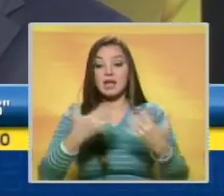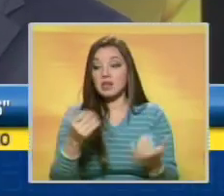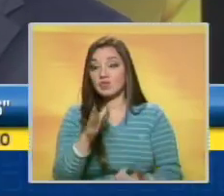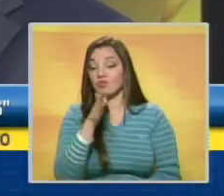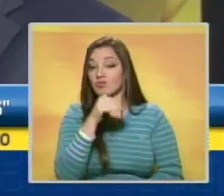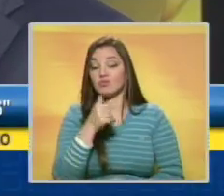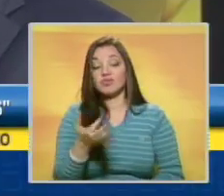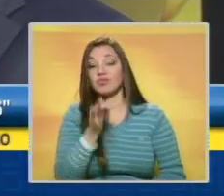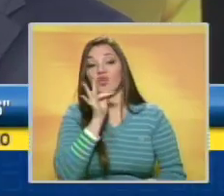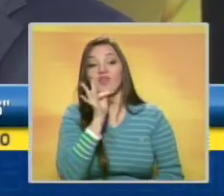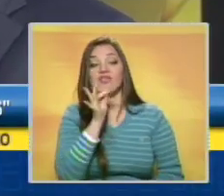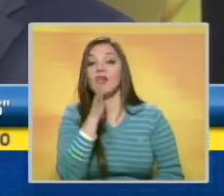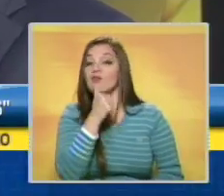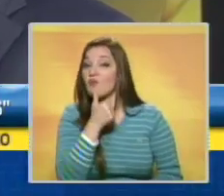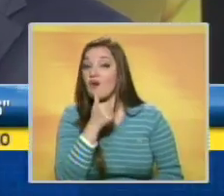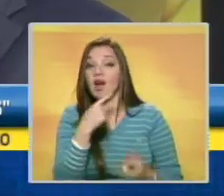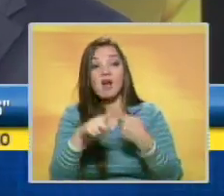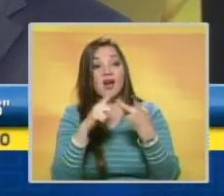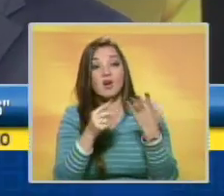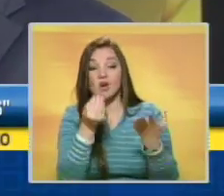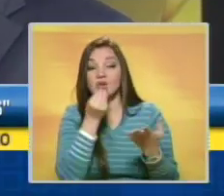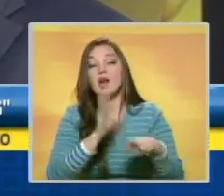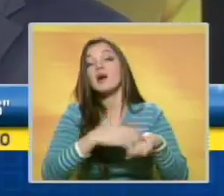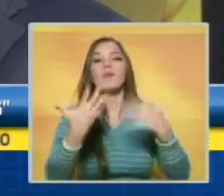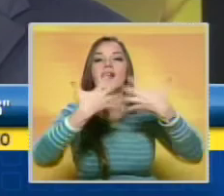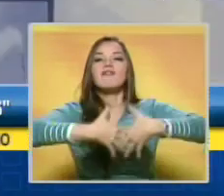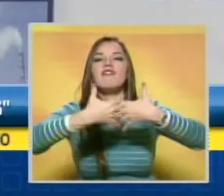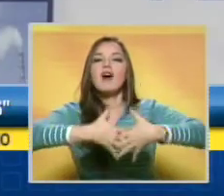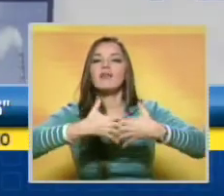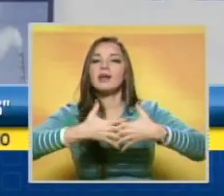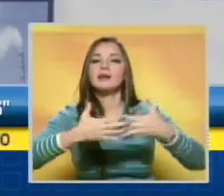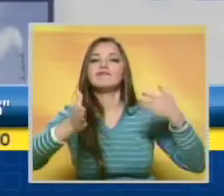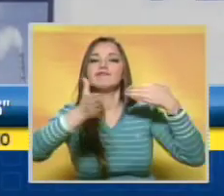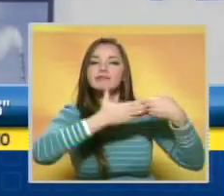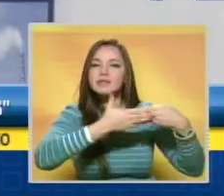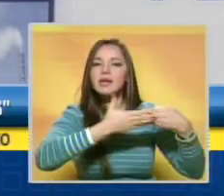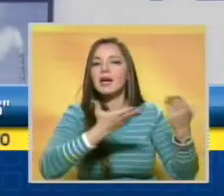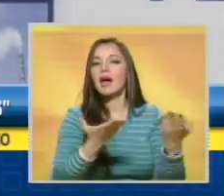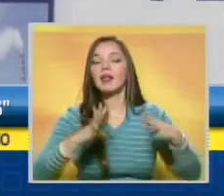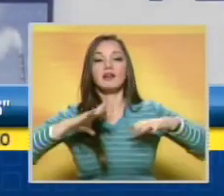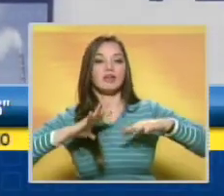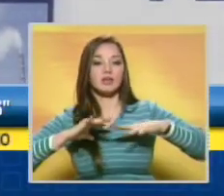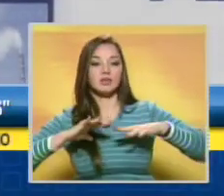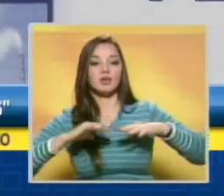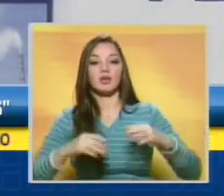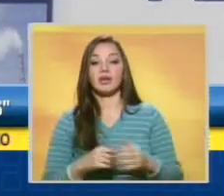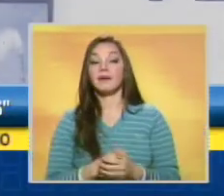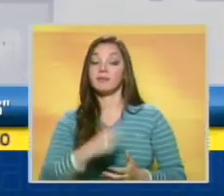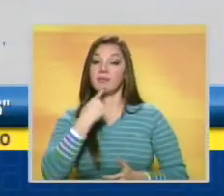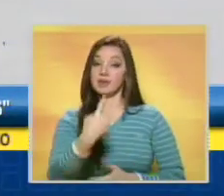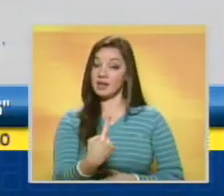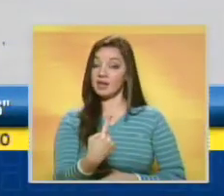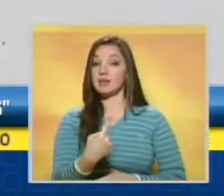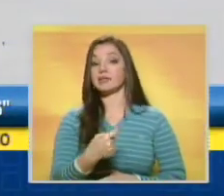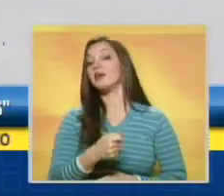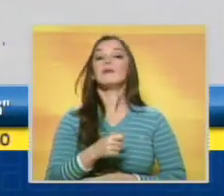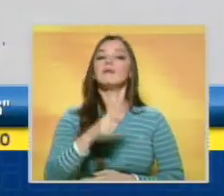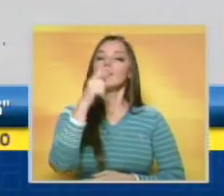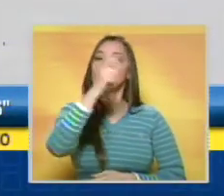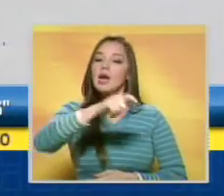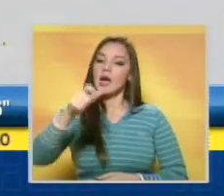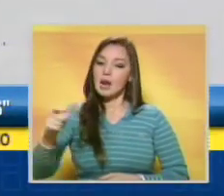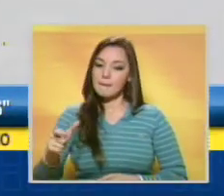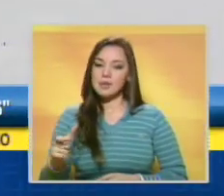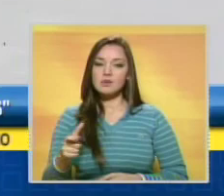actividades. Señaló que las compras en la época decembrina fueron mayores. Aseguró que el venezolano prefería tener bienes y servicios que dinero en el